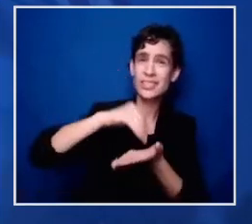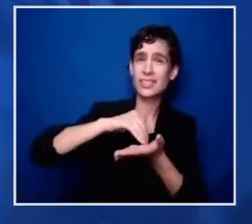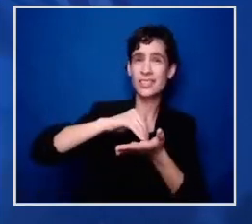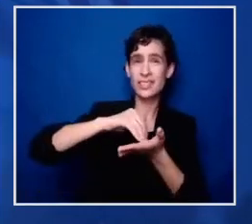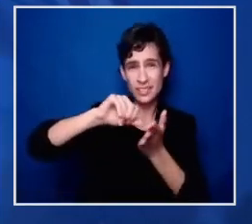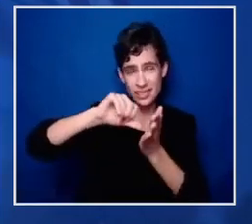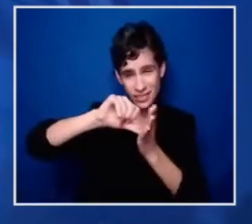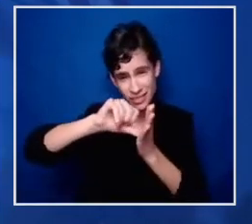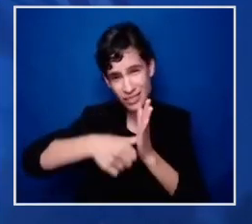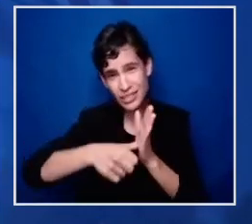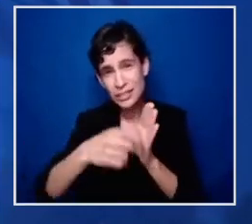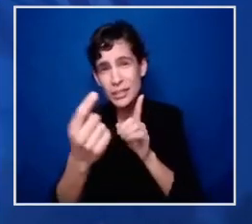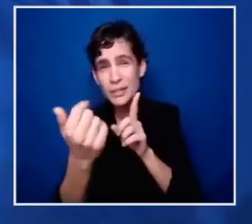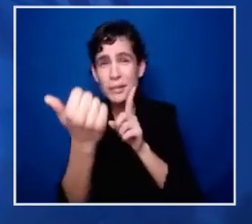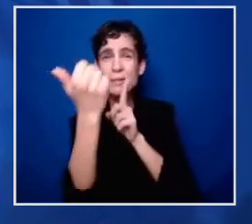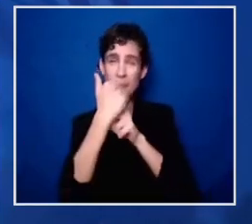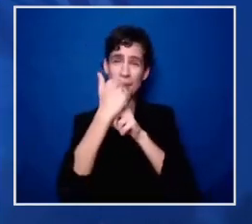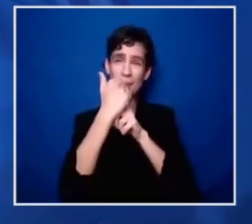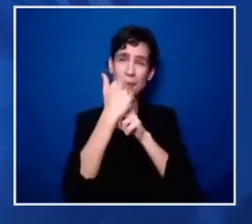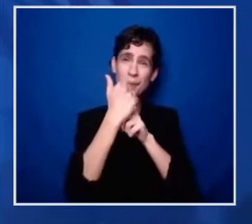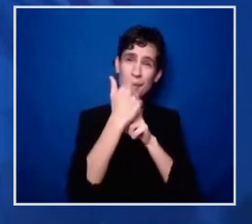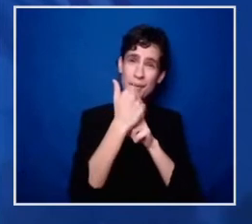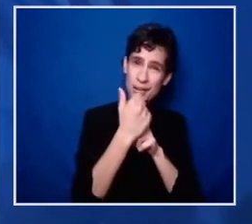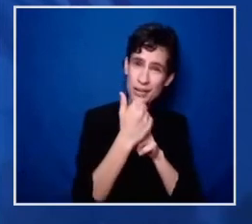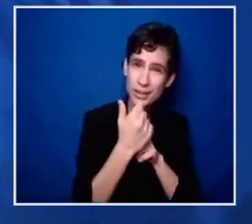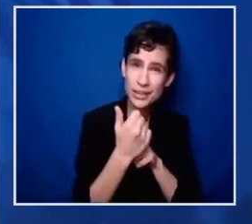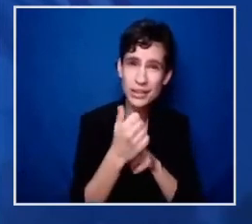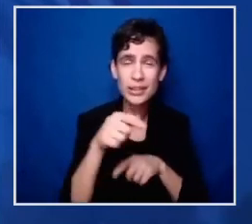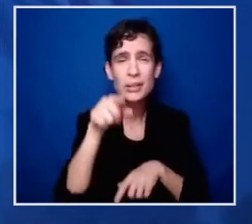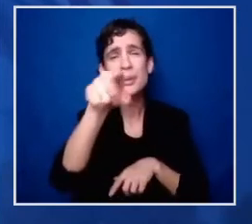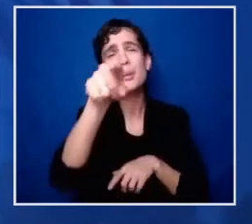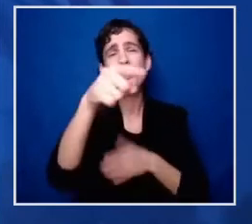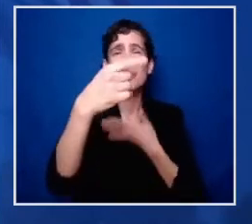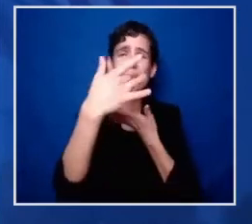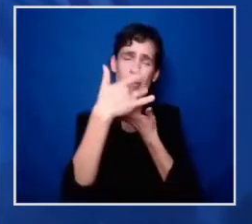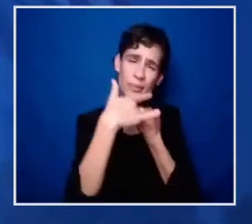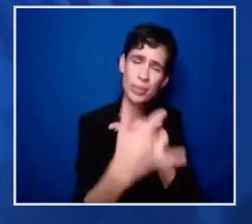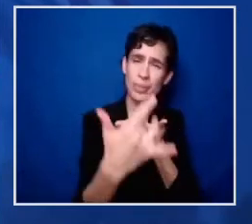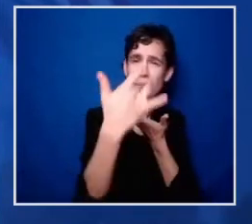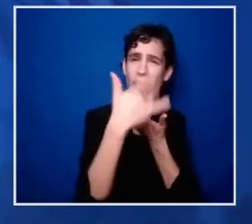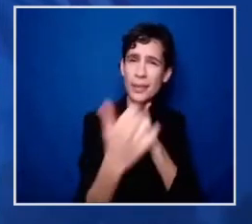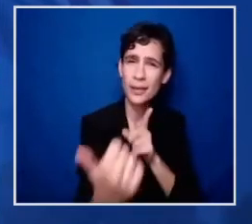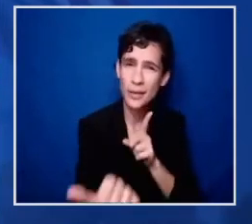decepciones, la tuya creo que ha sido la más